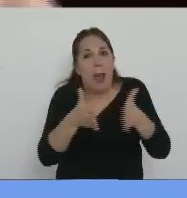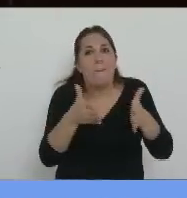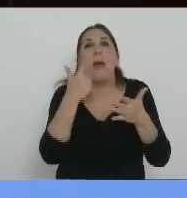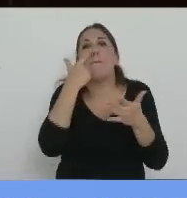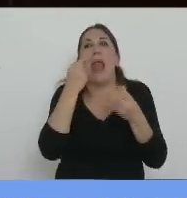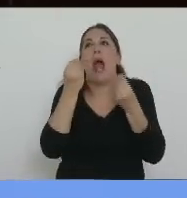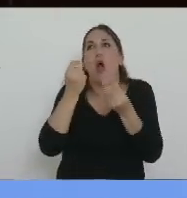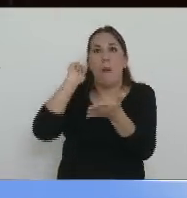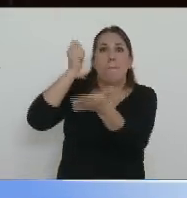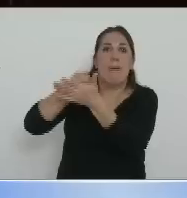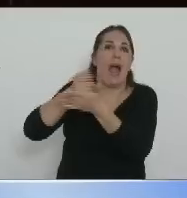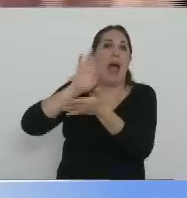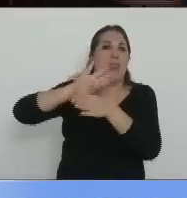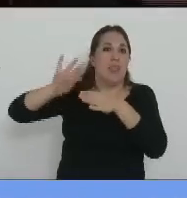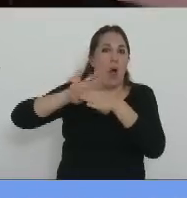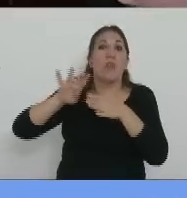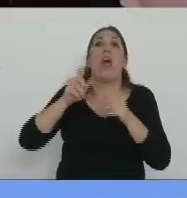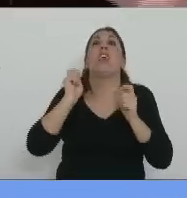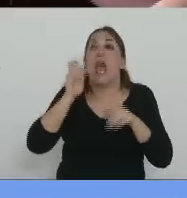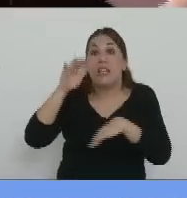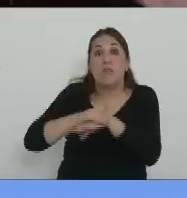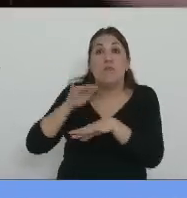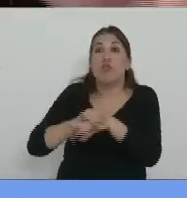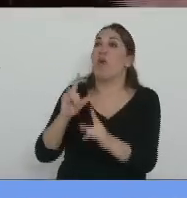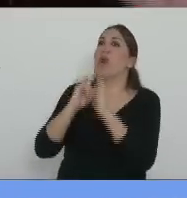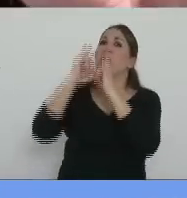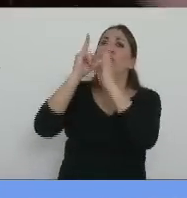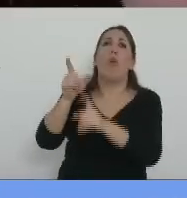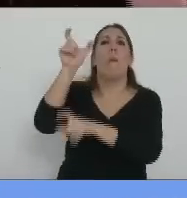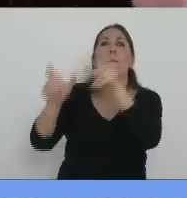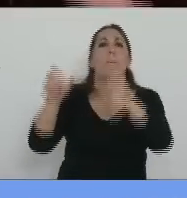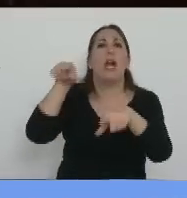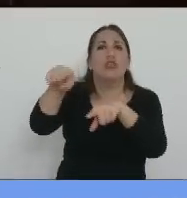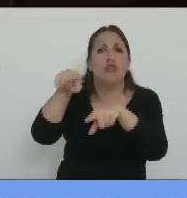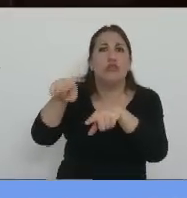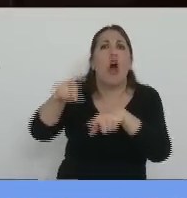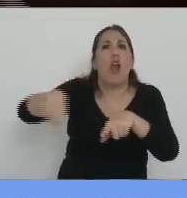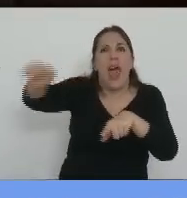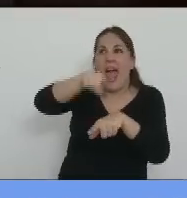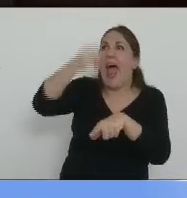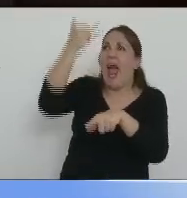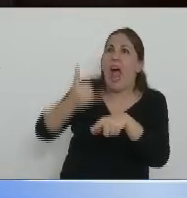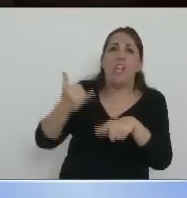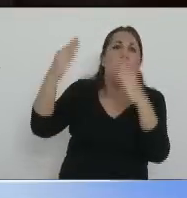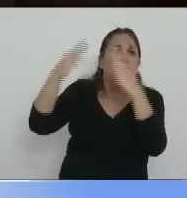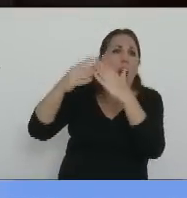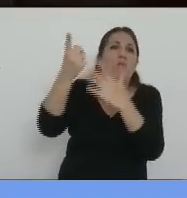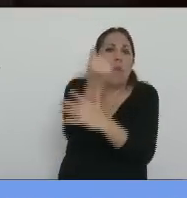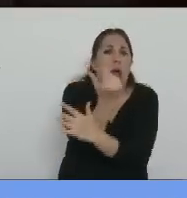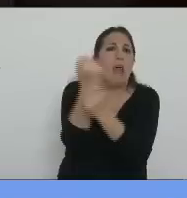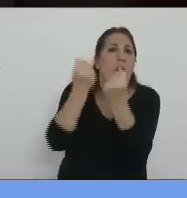pague quienes los que fugaron plata formación de activos externos en el exterior y además no la